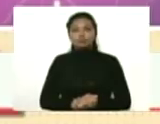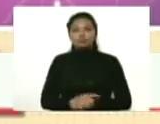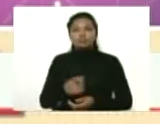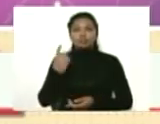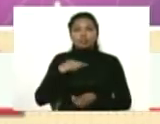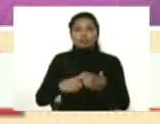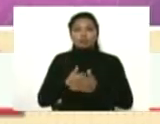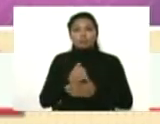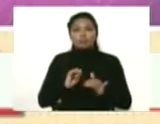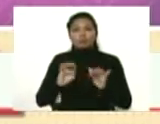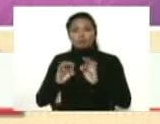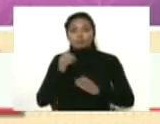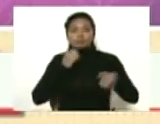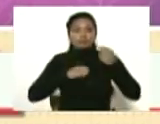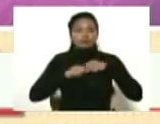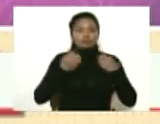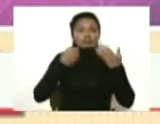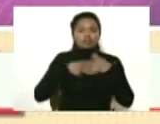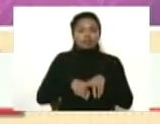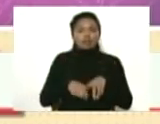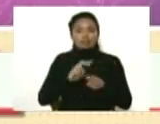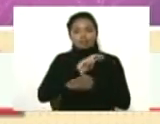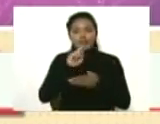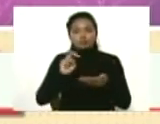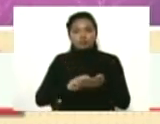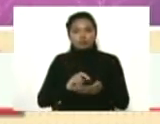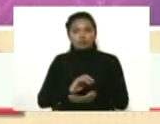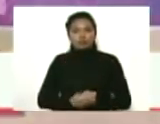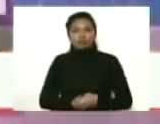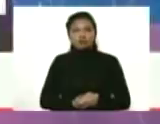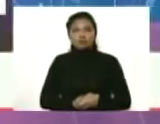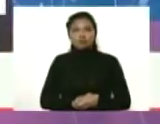Contamos para la defensa integral de la nación,